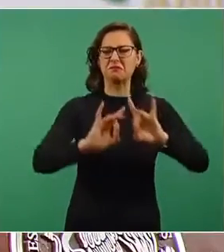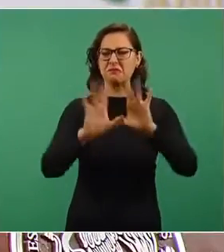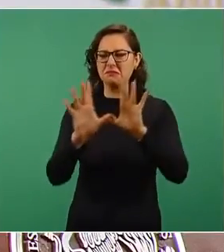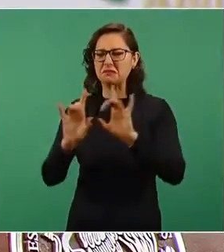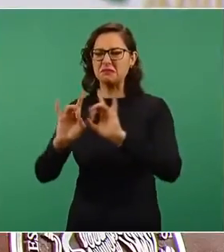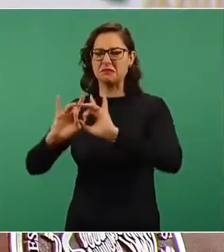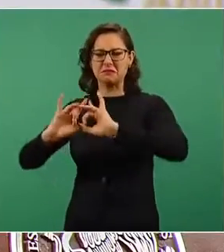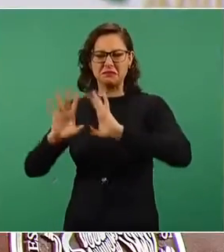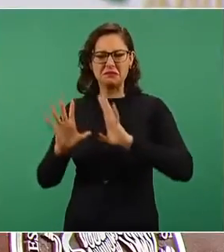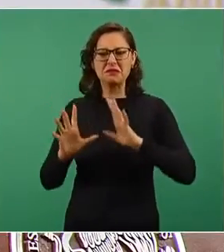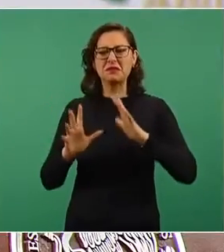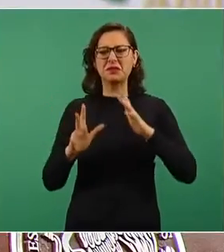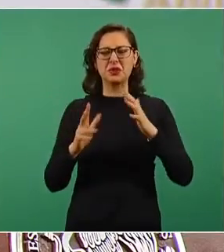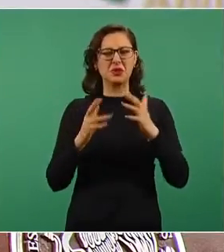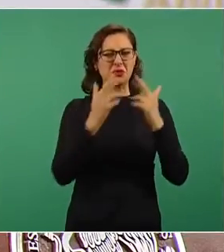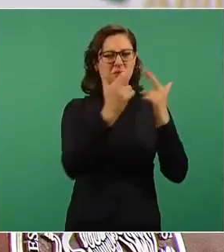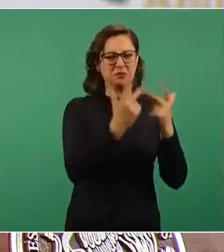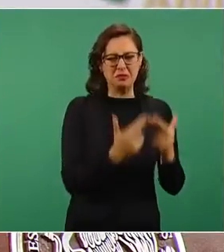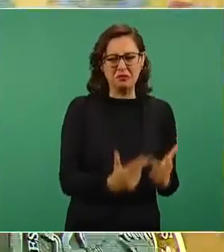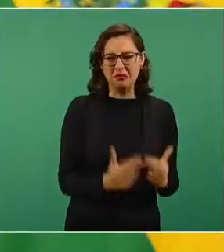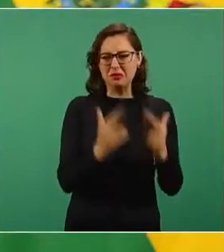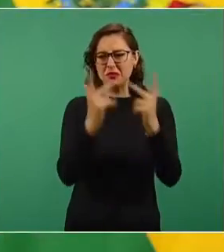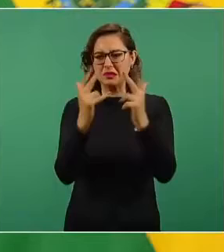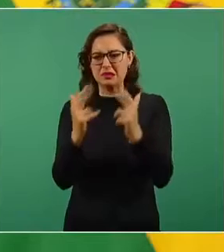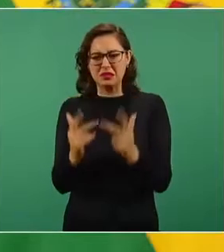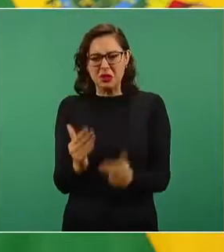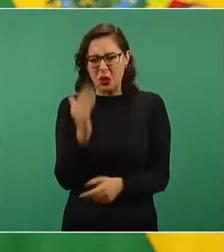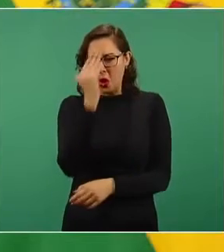fue como una mala noche, como una